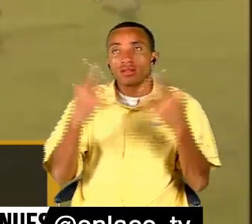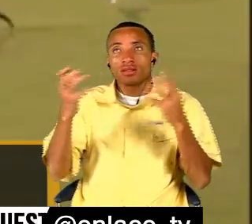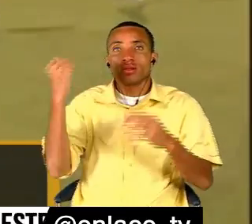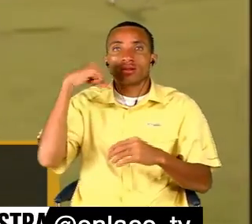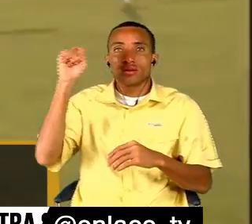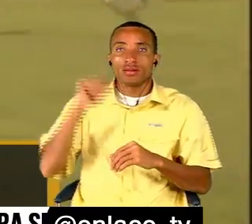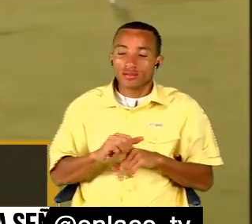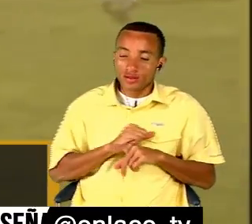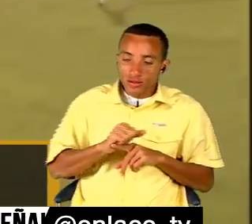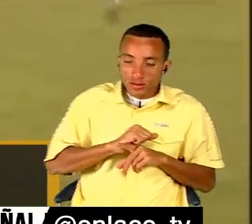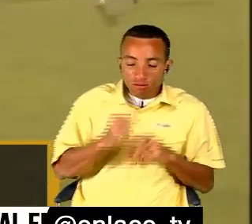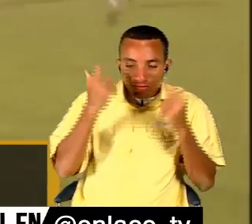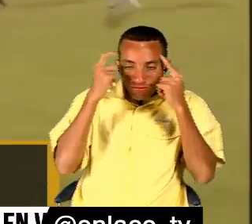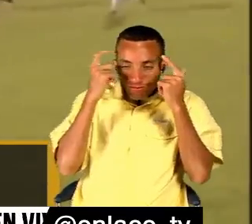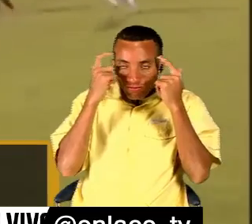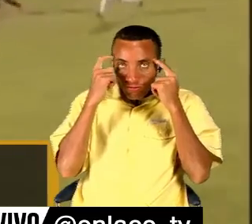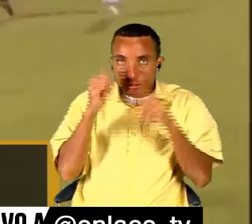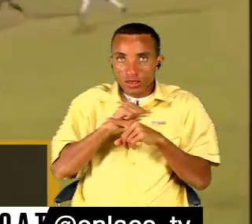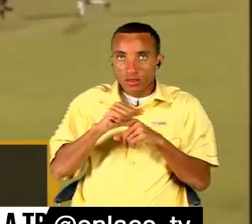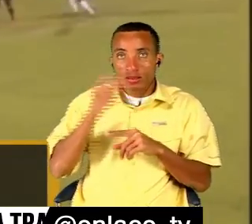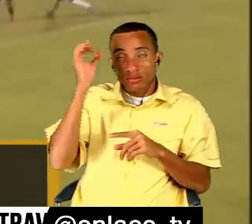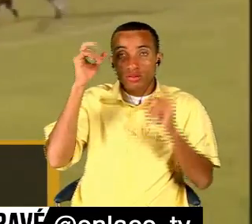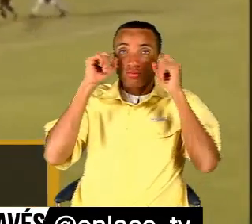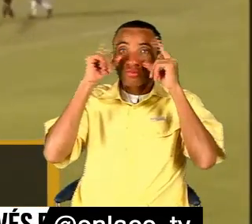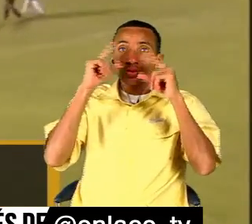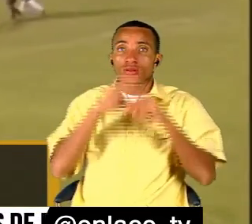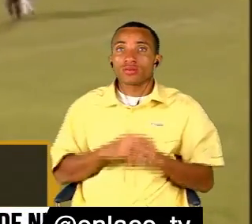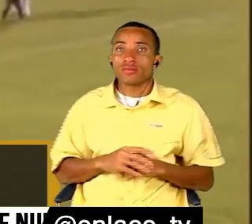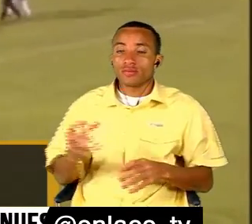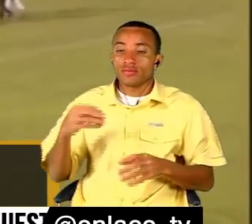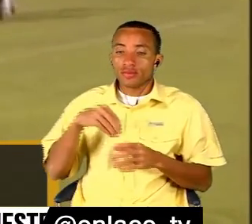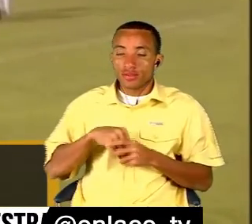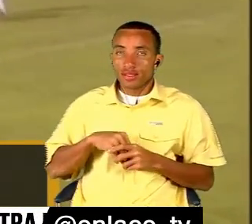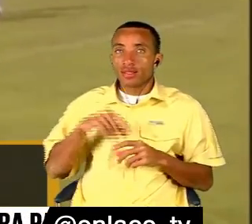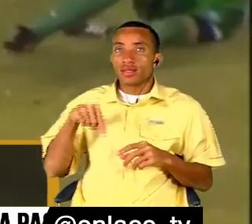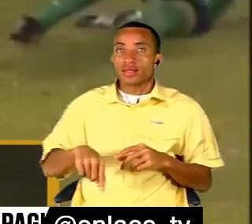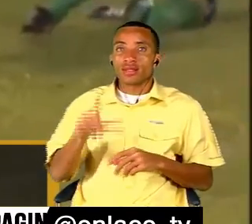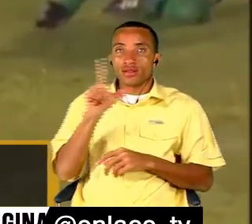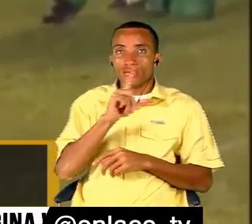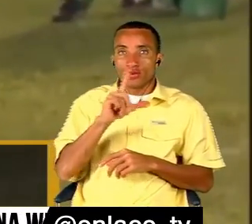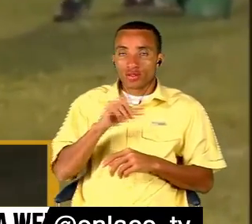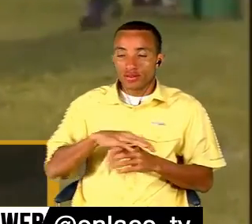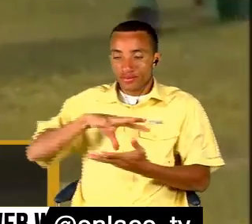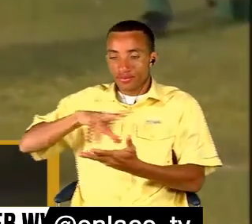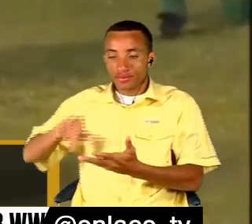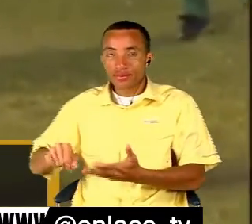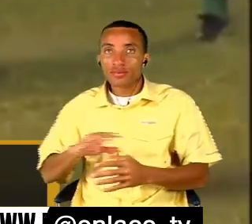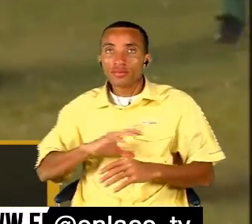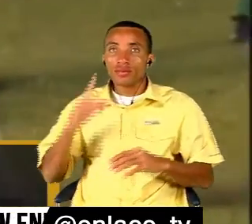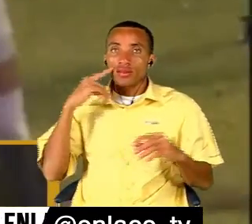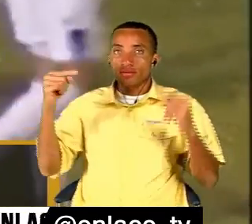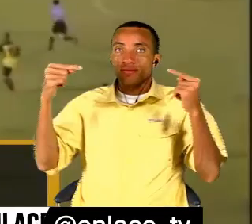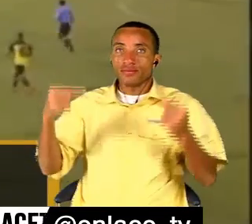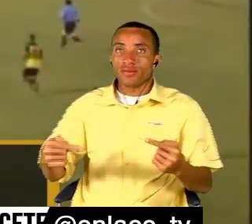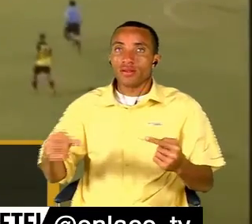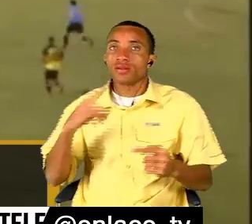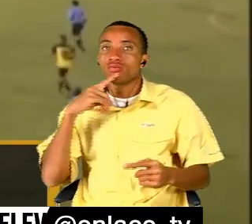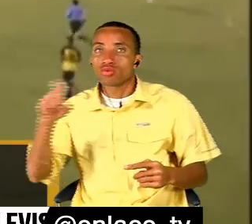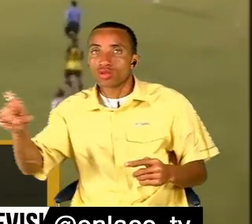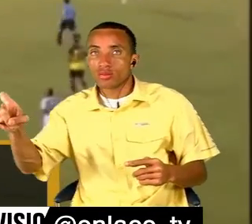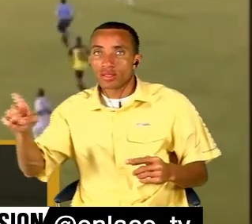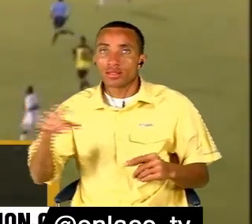física y psicológicamente para sorprender en el histórico clásico santandereano de este lunes 21 de marzo frente al Atlético Bucaramanga.